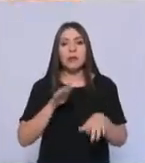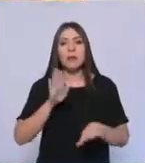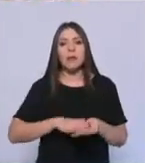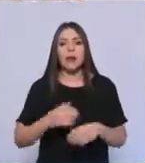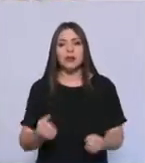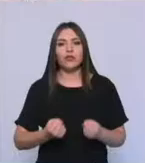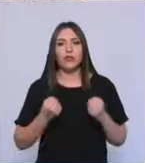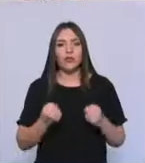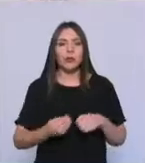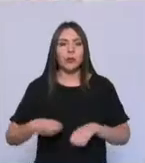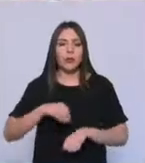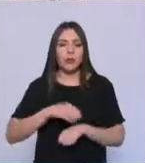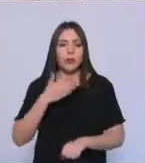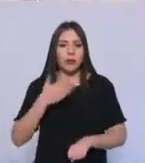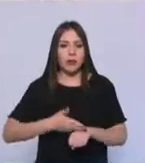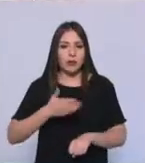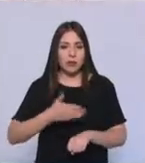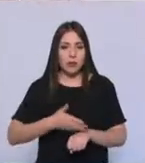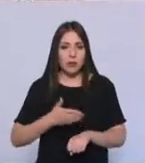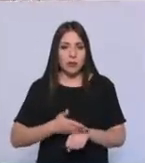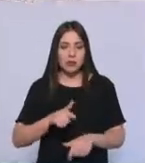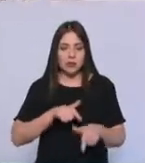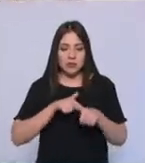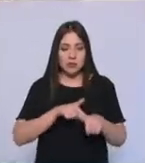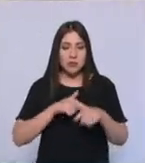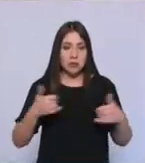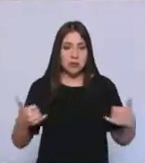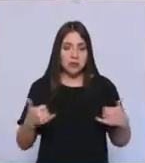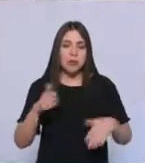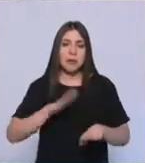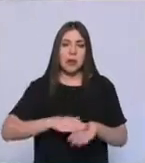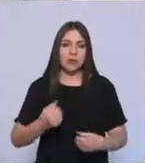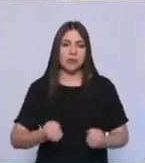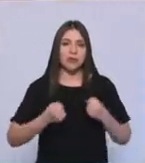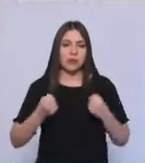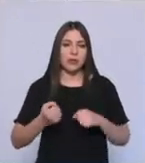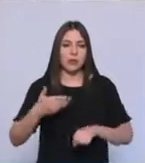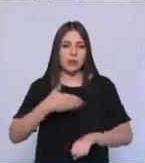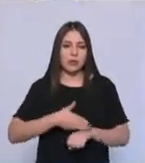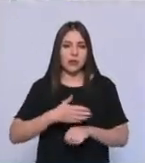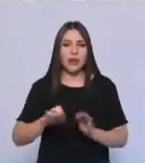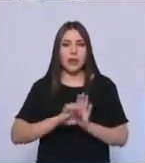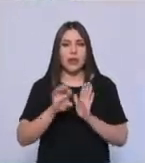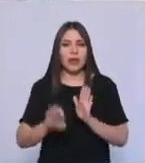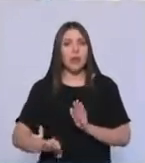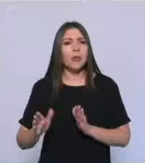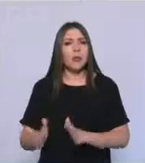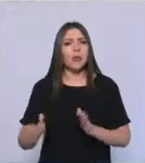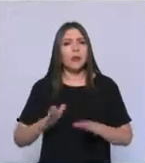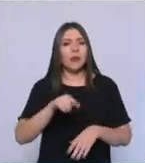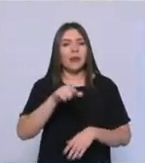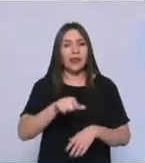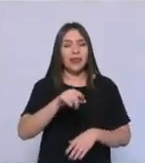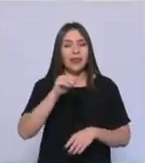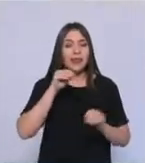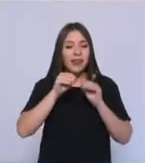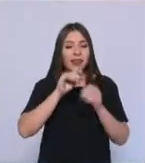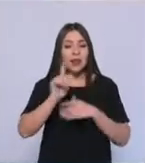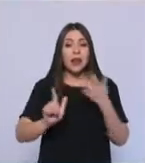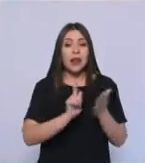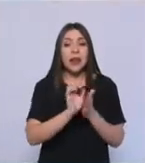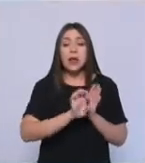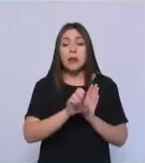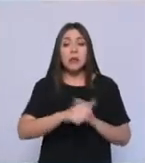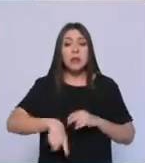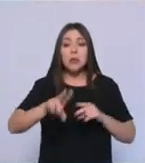altas. Y lo que queremos también es un tema de prevención en este tema de ley, porque un tema que no es bien atendido